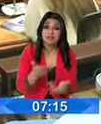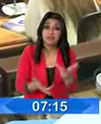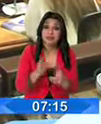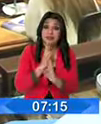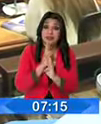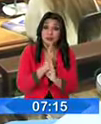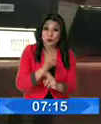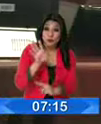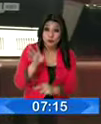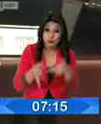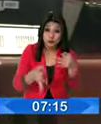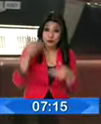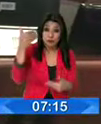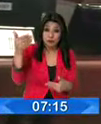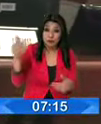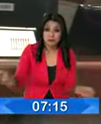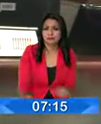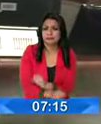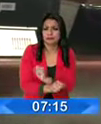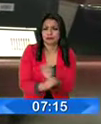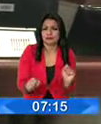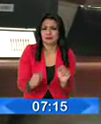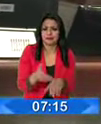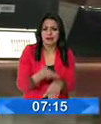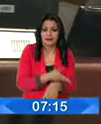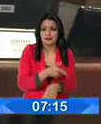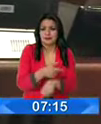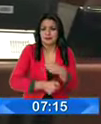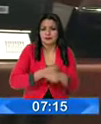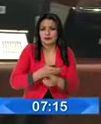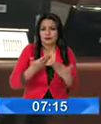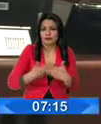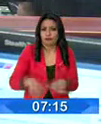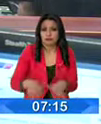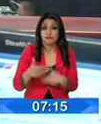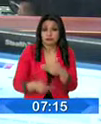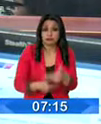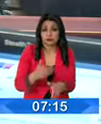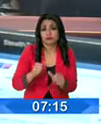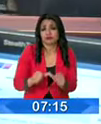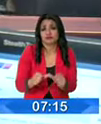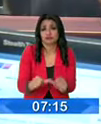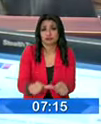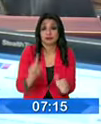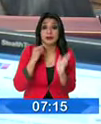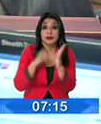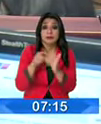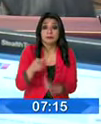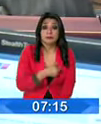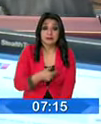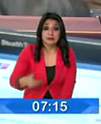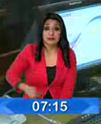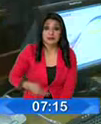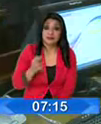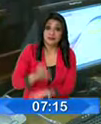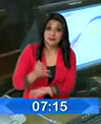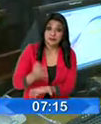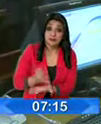resultado de este enjuiciamiento antes de terminar el año el proceso podría seguir aún si el presidente decide aplicar la ausencia definitiva